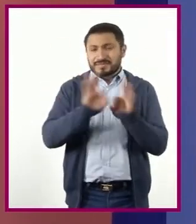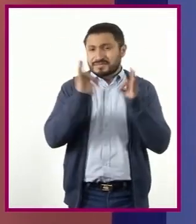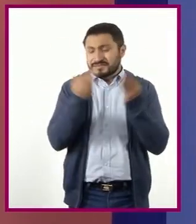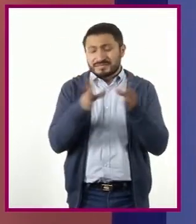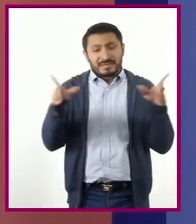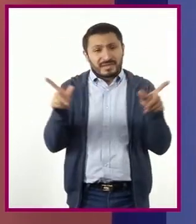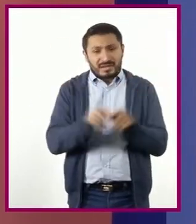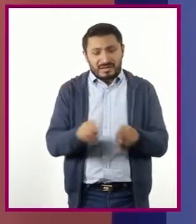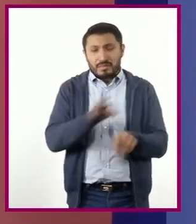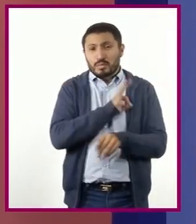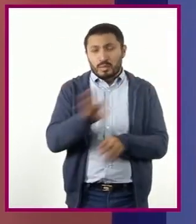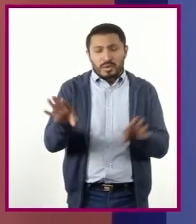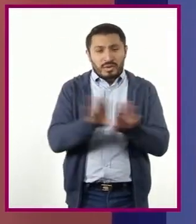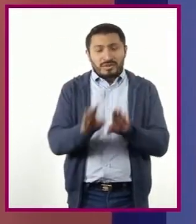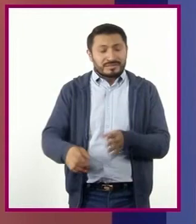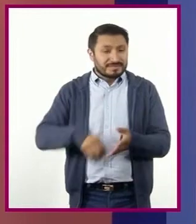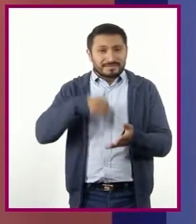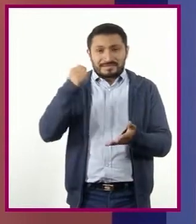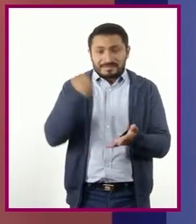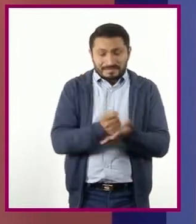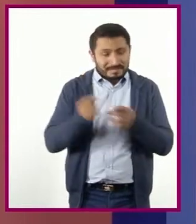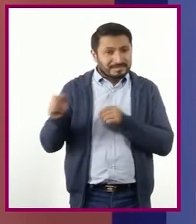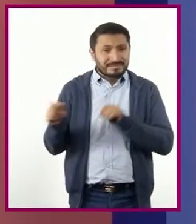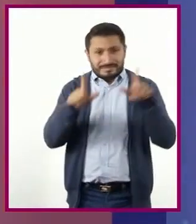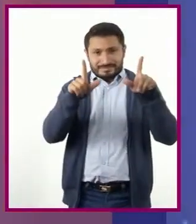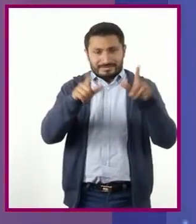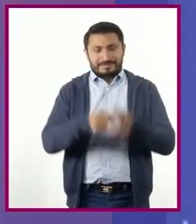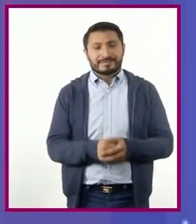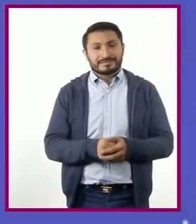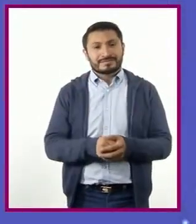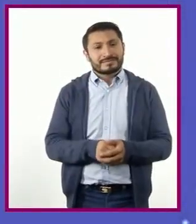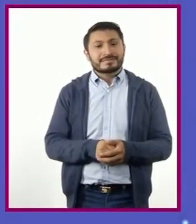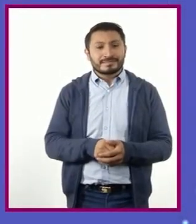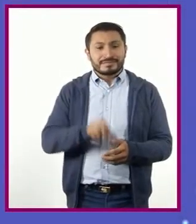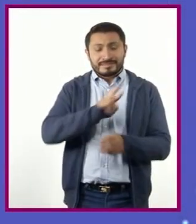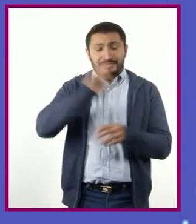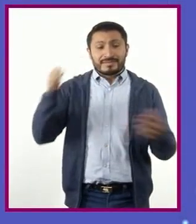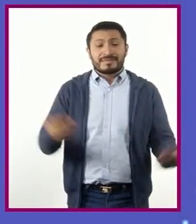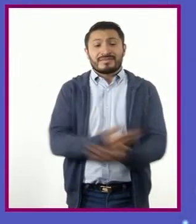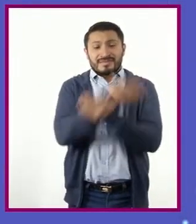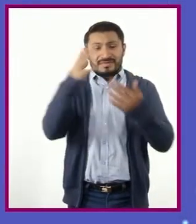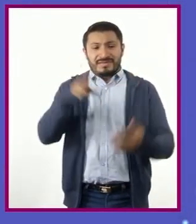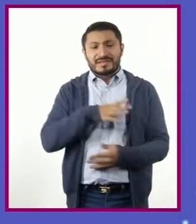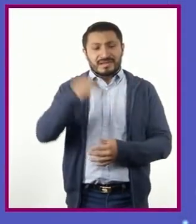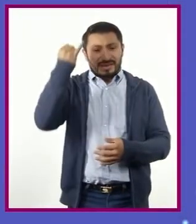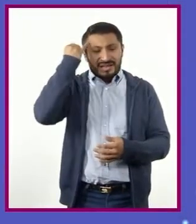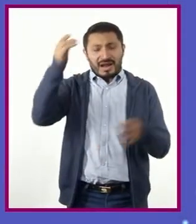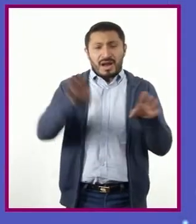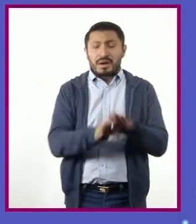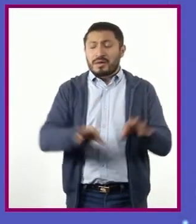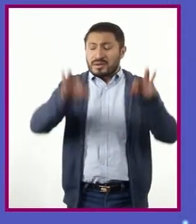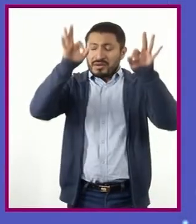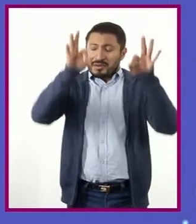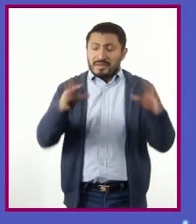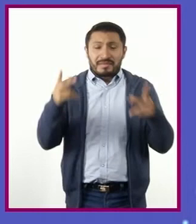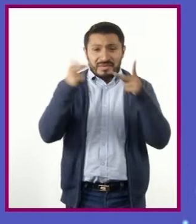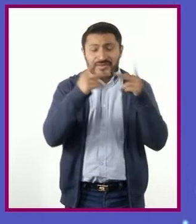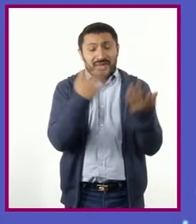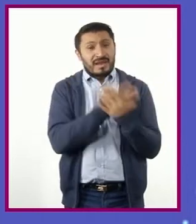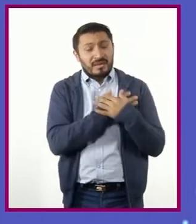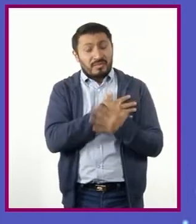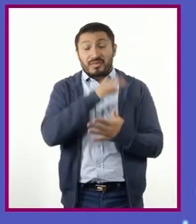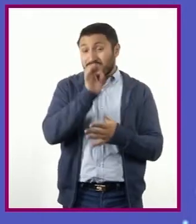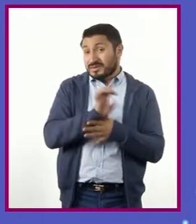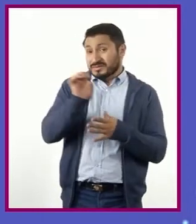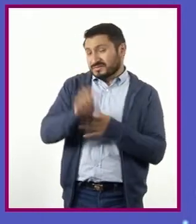sintetizada, la podemos plantear de la siguiente manera. En el Renacimiento se tenía una visión idealizada del amor y por lo